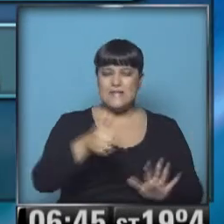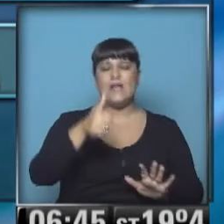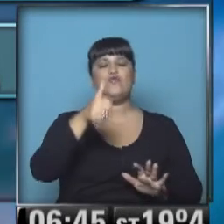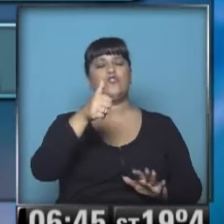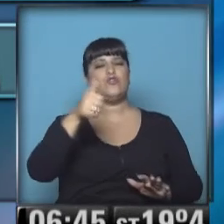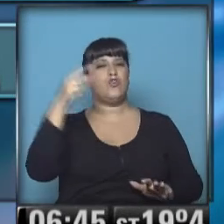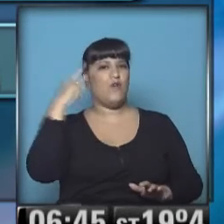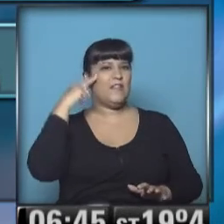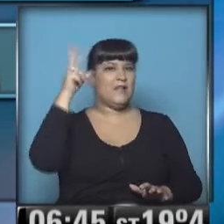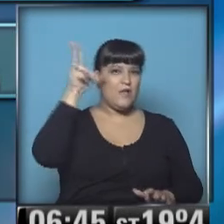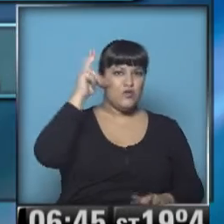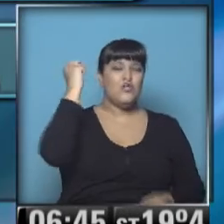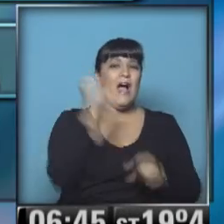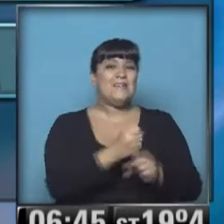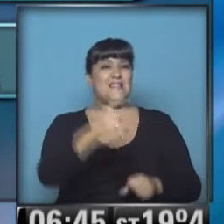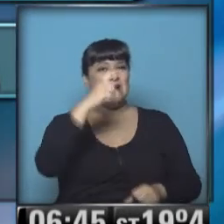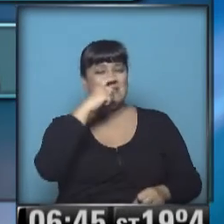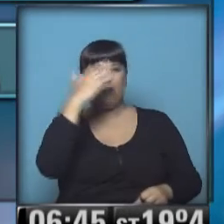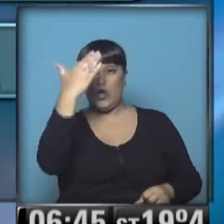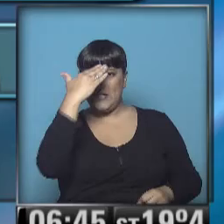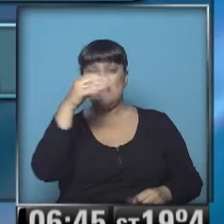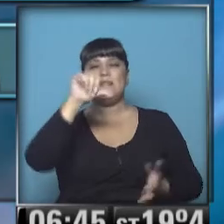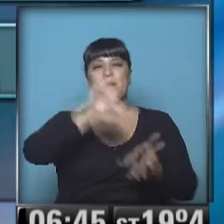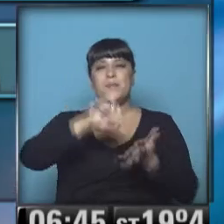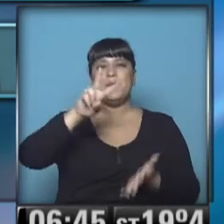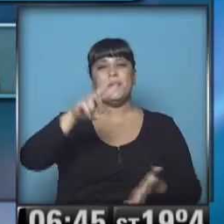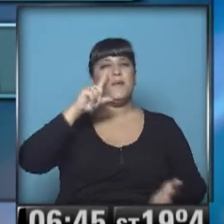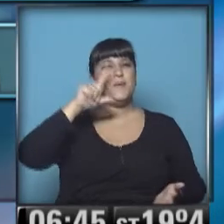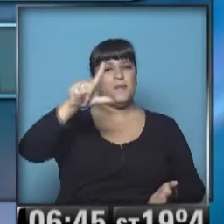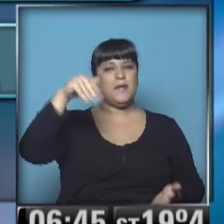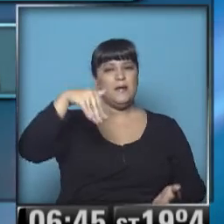698 y 715, a la altura de Bimer, bueno, en este